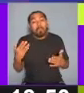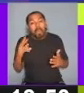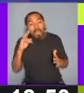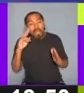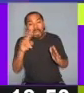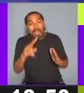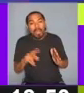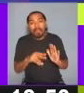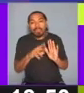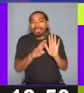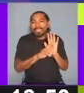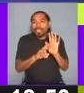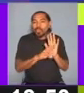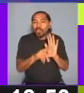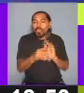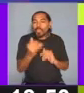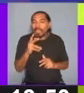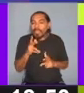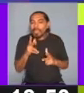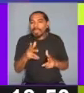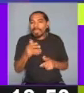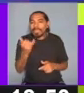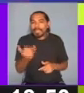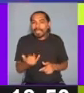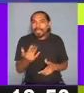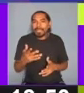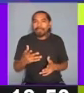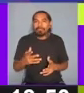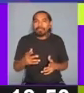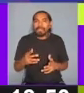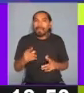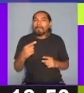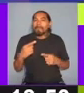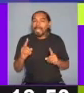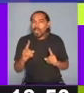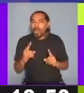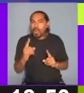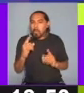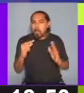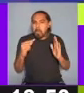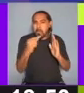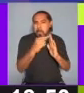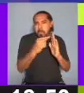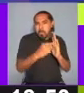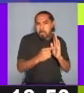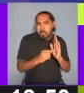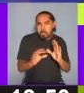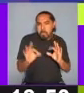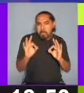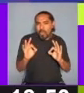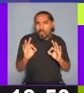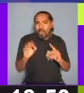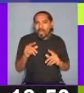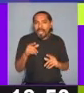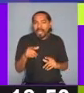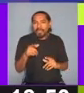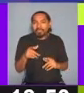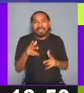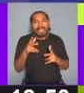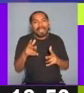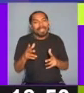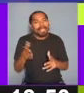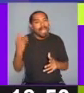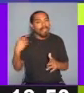último artículo lo que hace es dejar sin efecto las resoluciones anteriores. Pero el contenido de la resolución es exactamente el mismo de